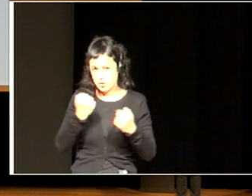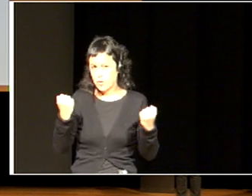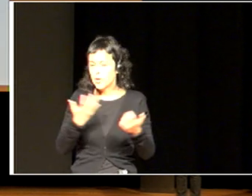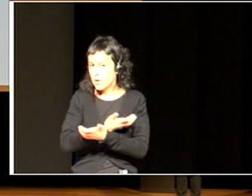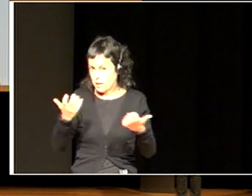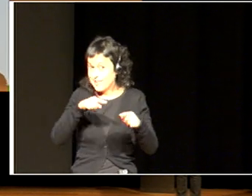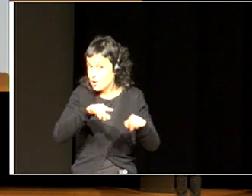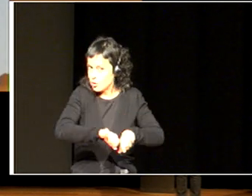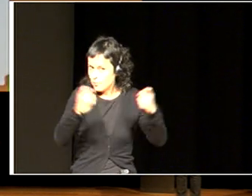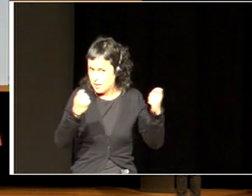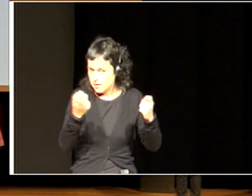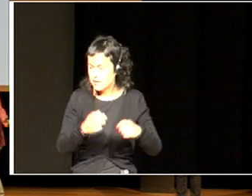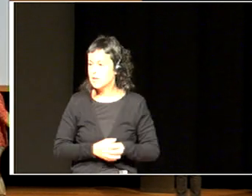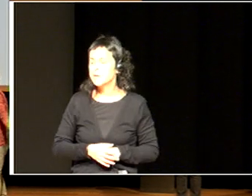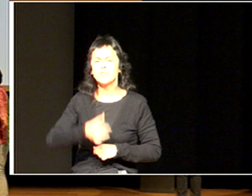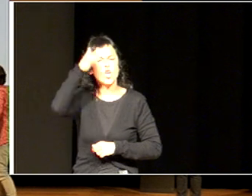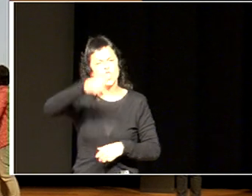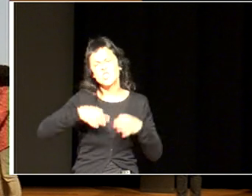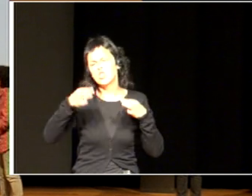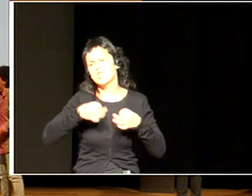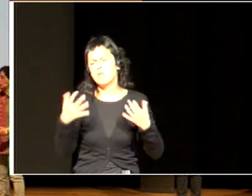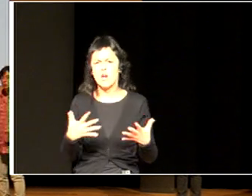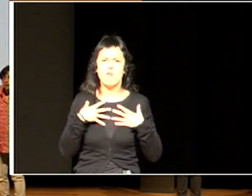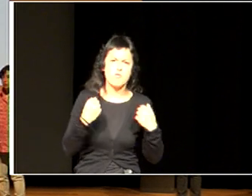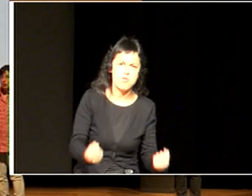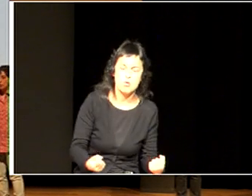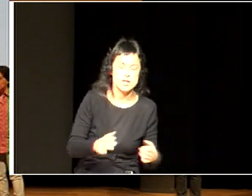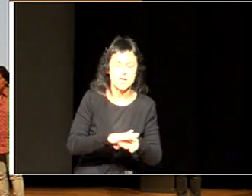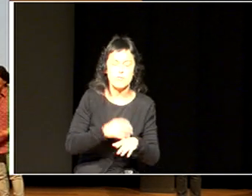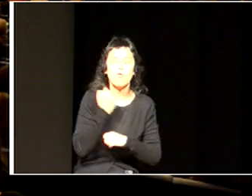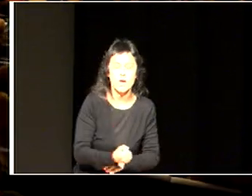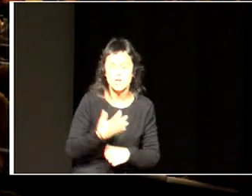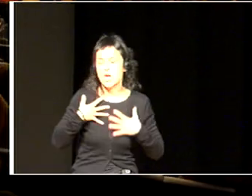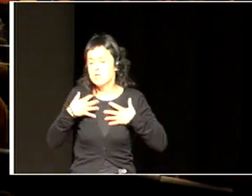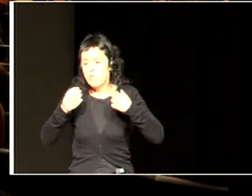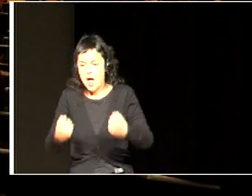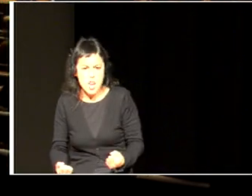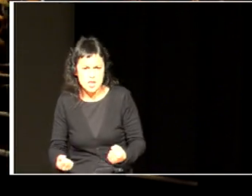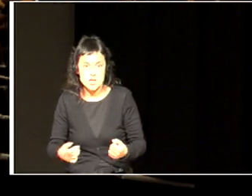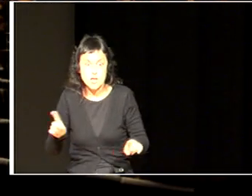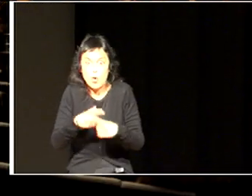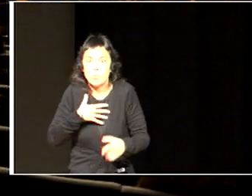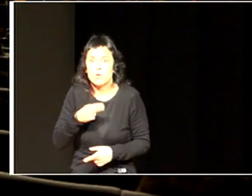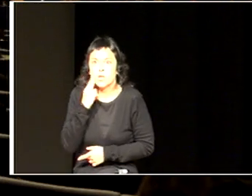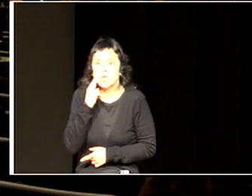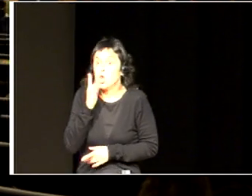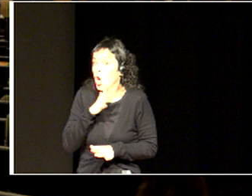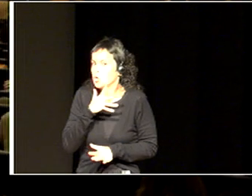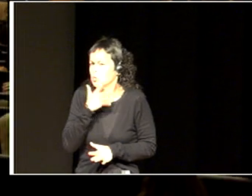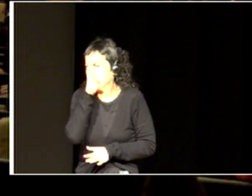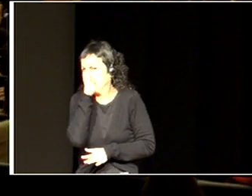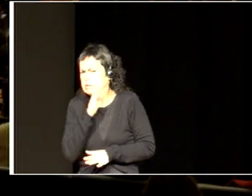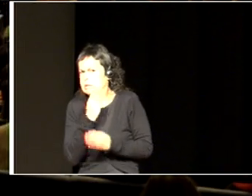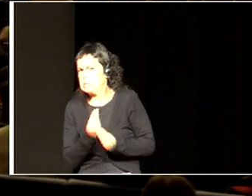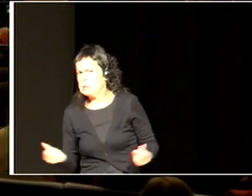vez los chicos tienes que ser fuerte siempre valientes aunque os dé un miedo del copón no importa no parecer que tienes miedo no parezca no lo digas no